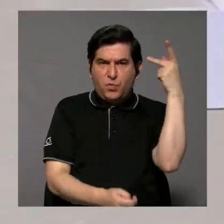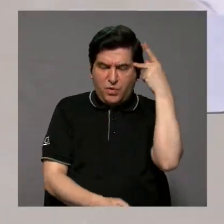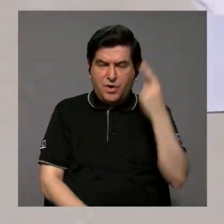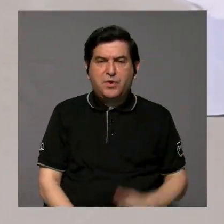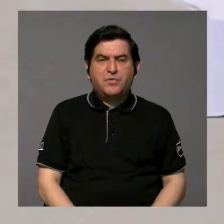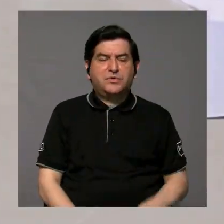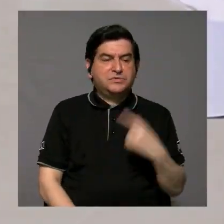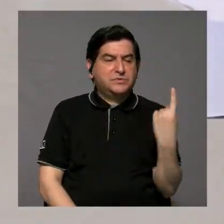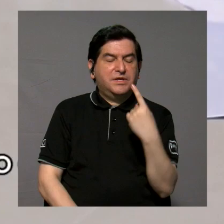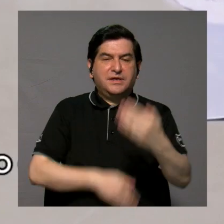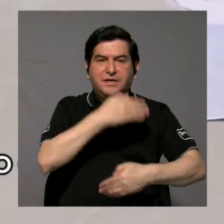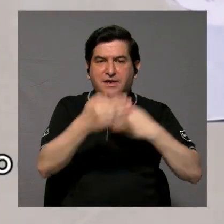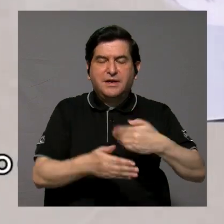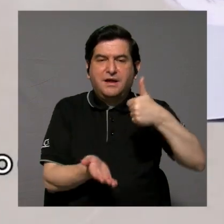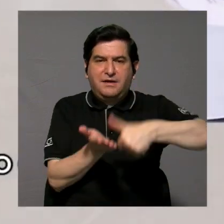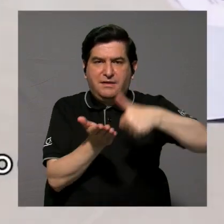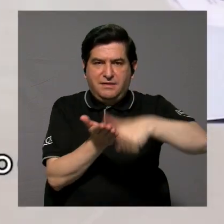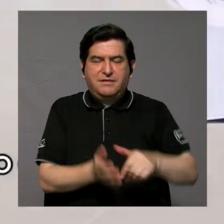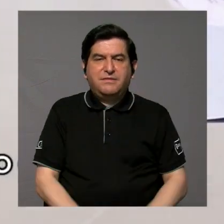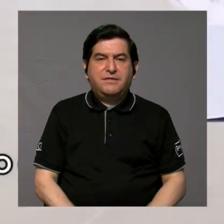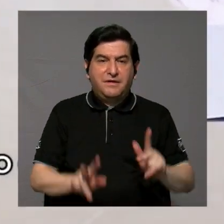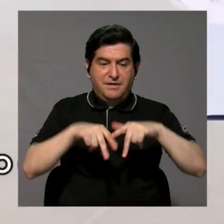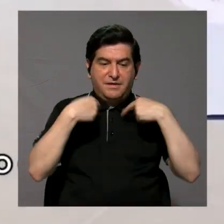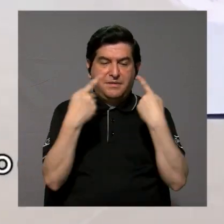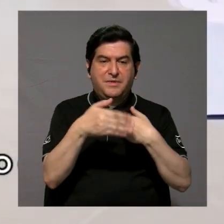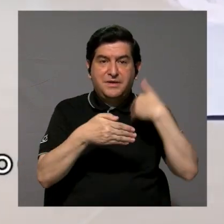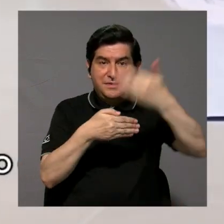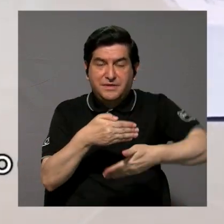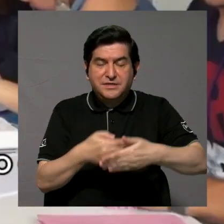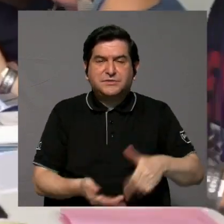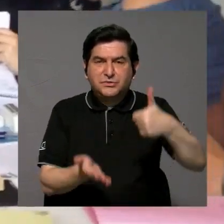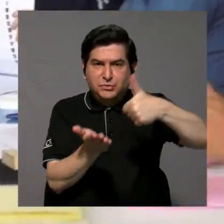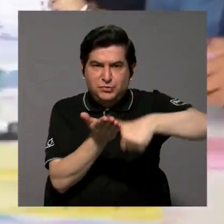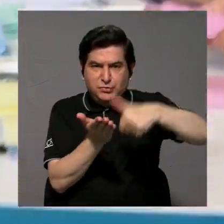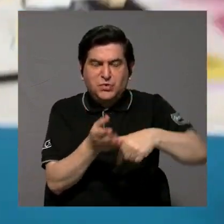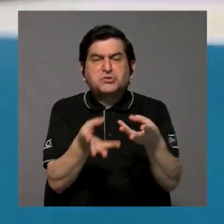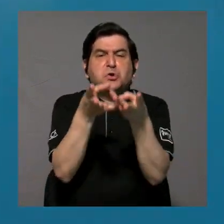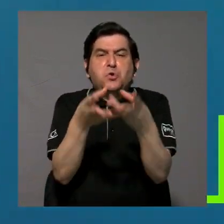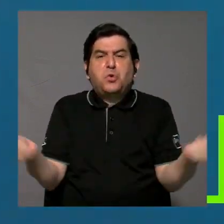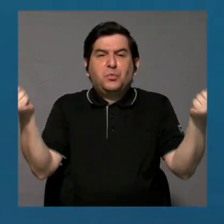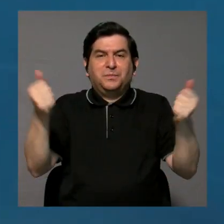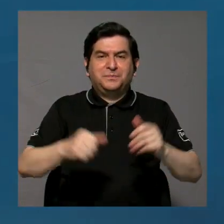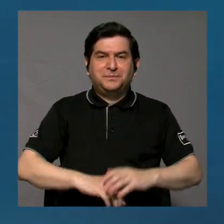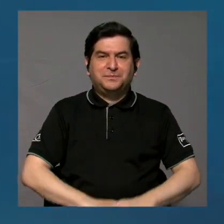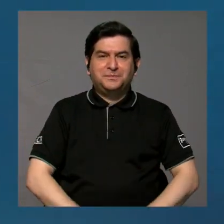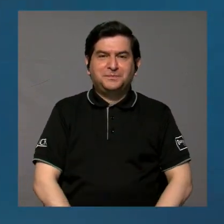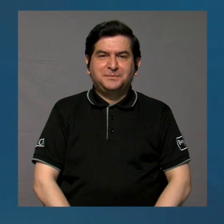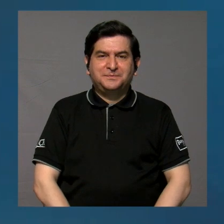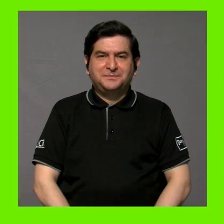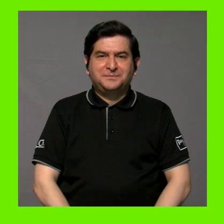para cada proceso electoral, partidos que después de las elecciones desaparecen.